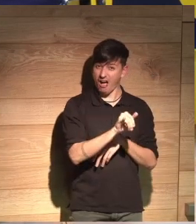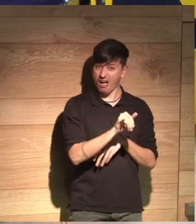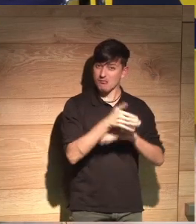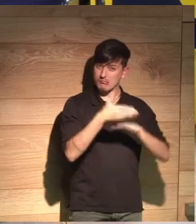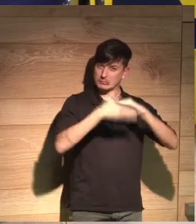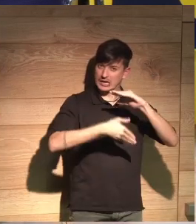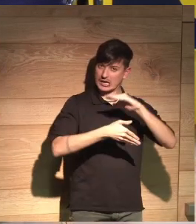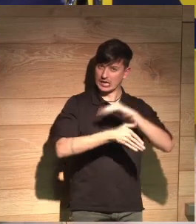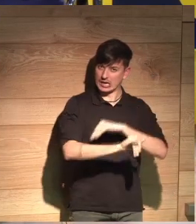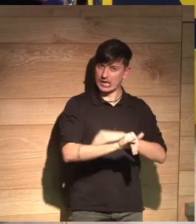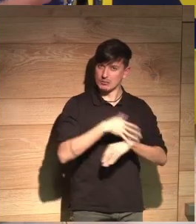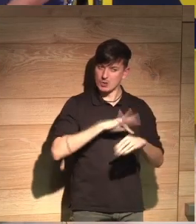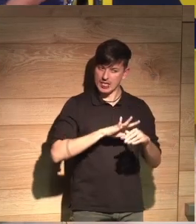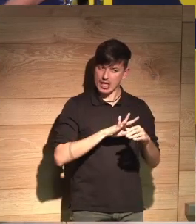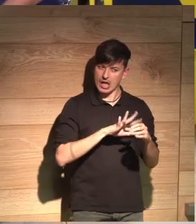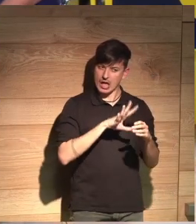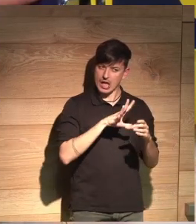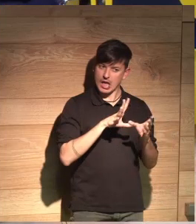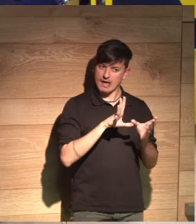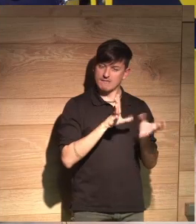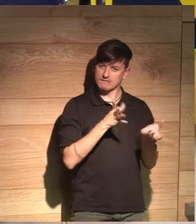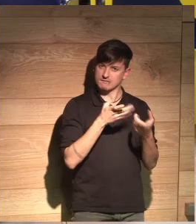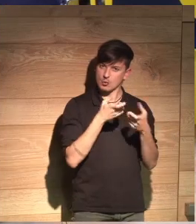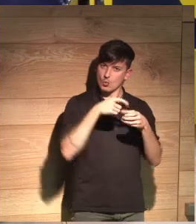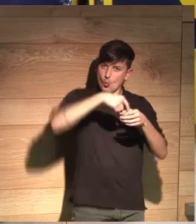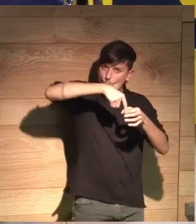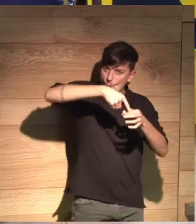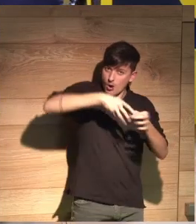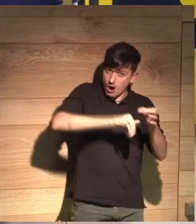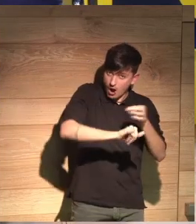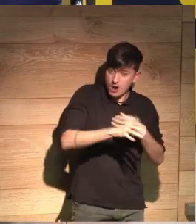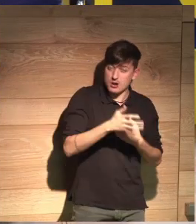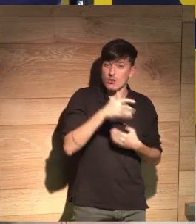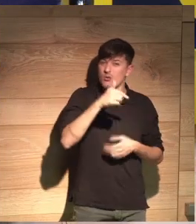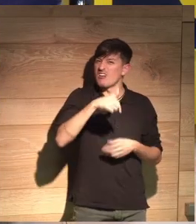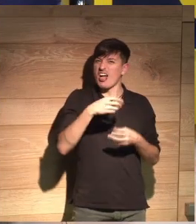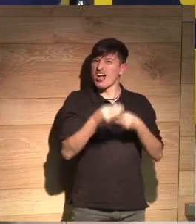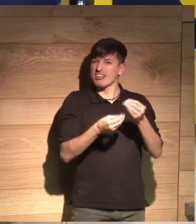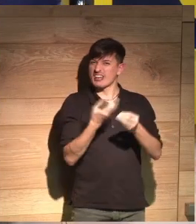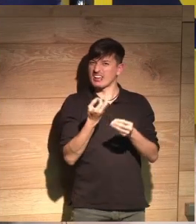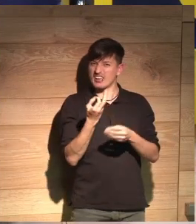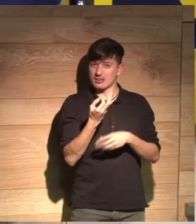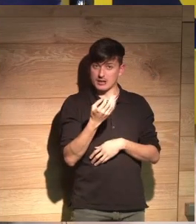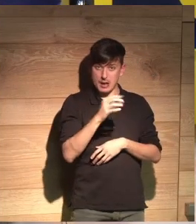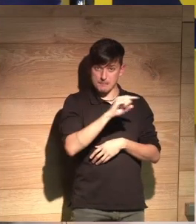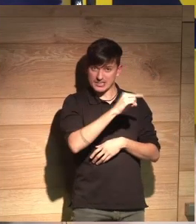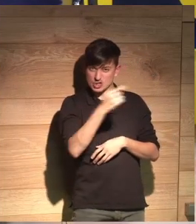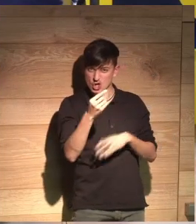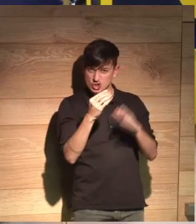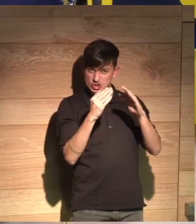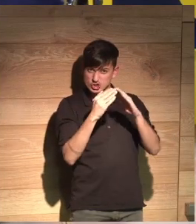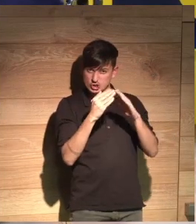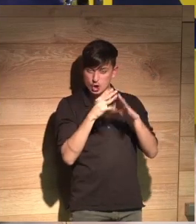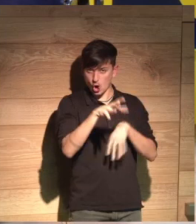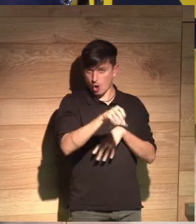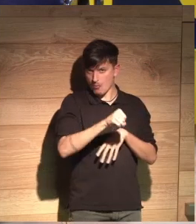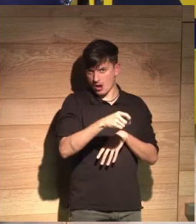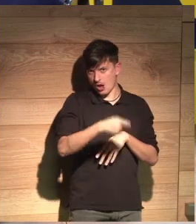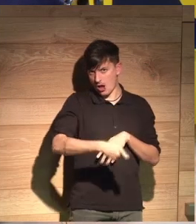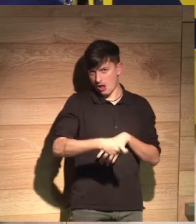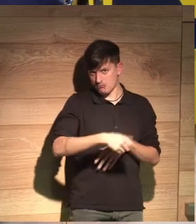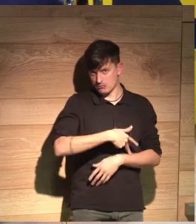en eso podemos solucionarlo por ejemplo y lo que hacen hoy es que porque compra de los apartamentos muy caro en